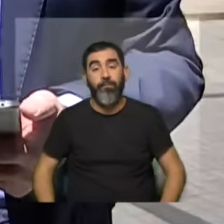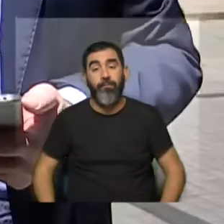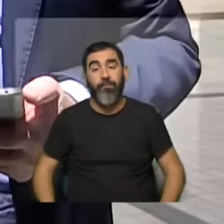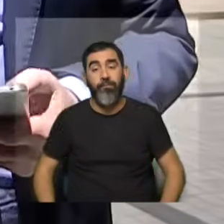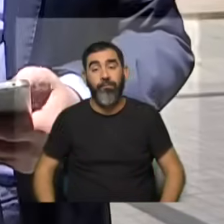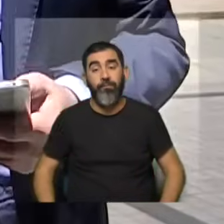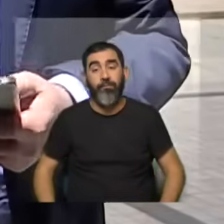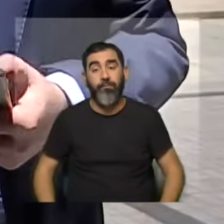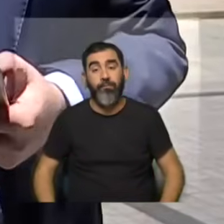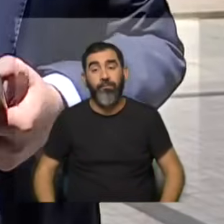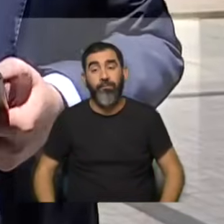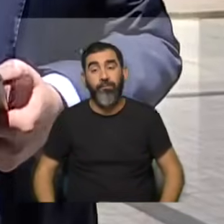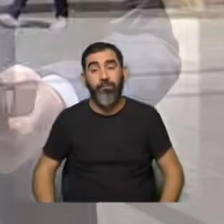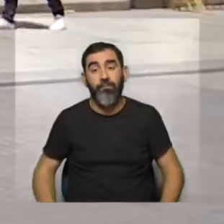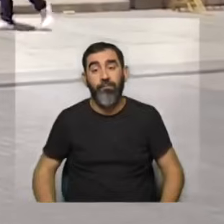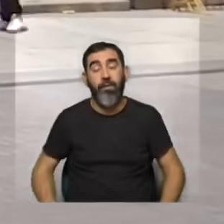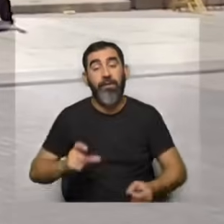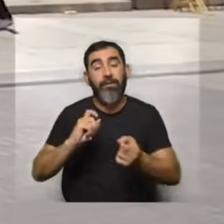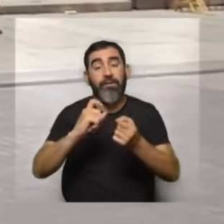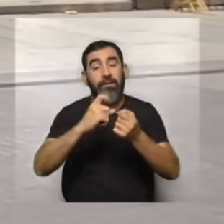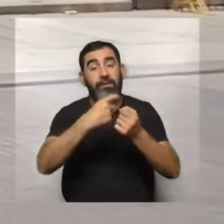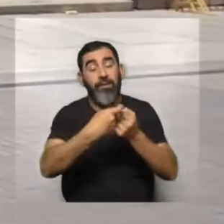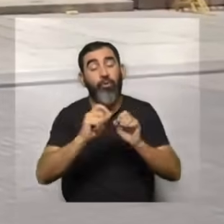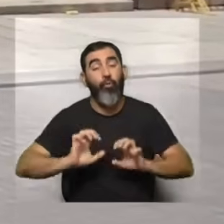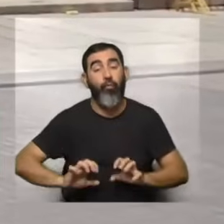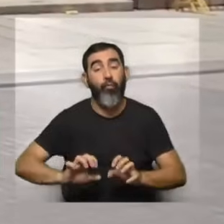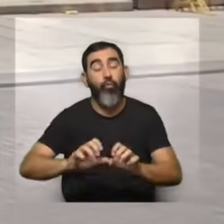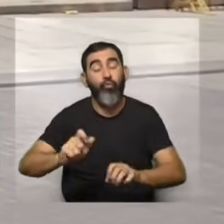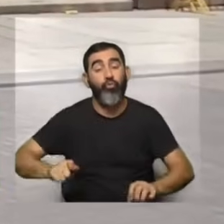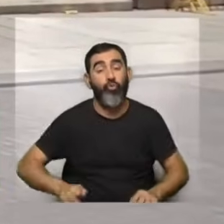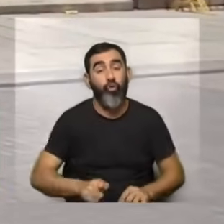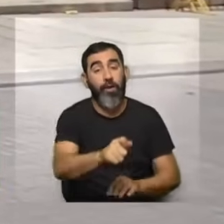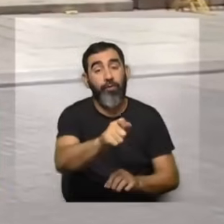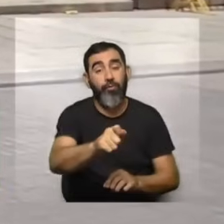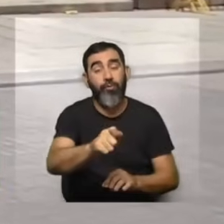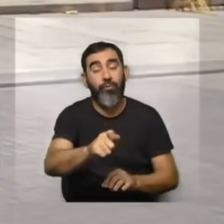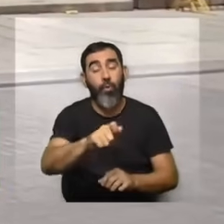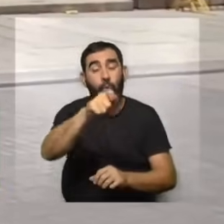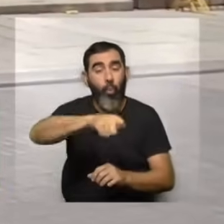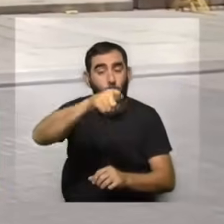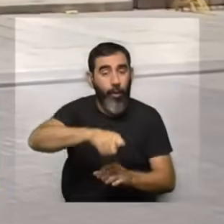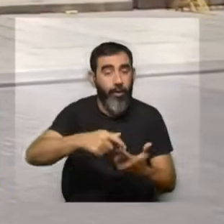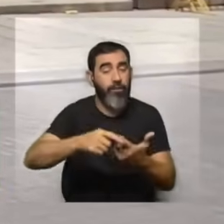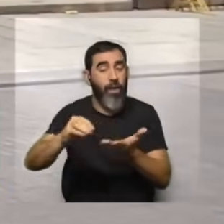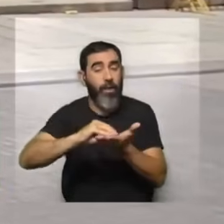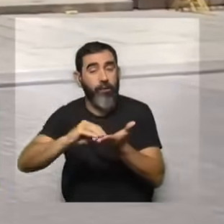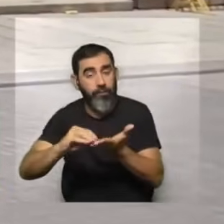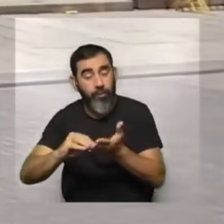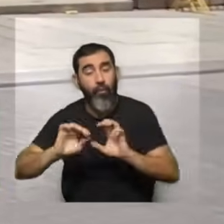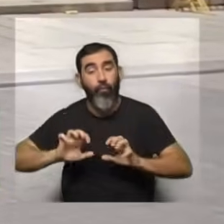Es así, Rosina. Los gremios de los funcionarios judiciales, estamos hablando de los jueces, los actuarios,